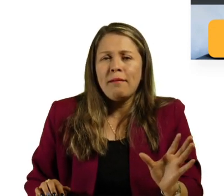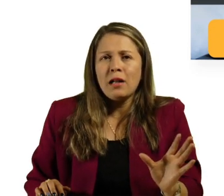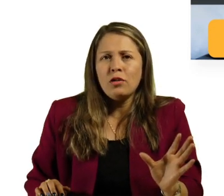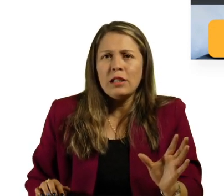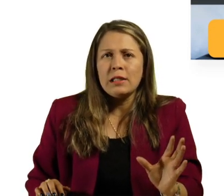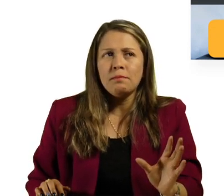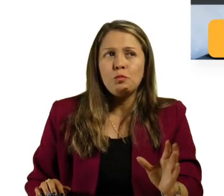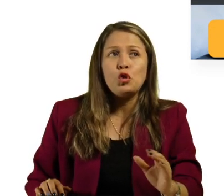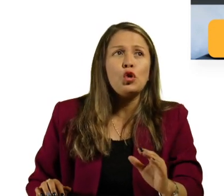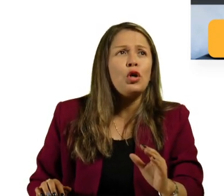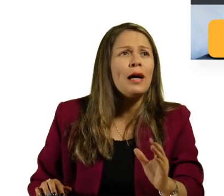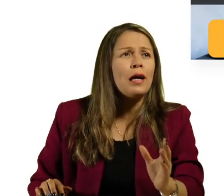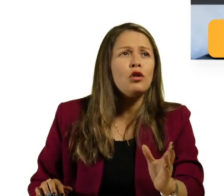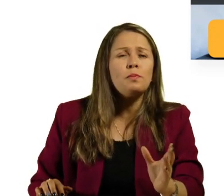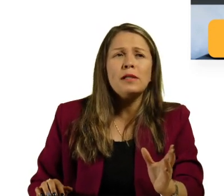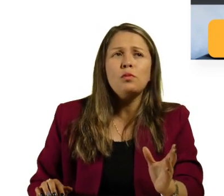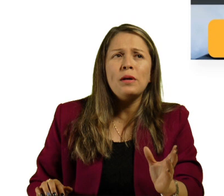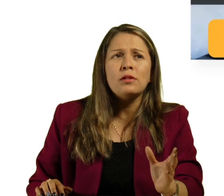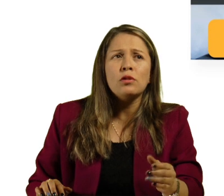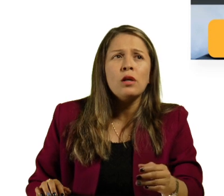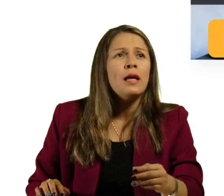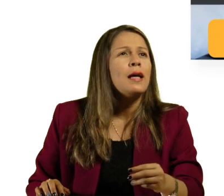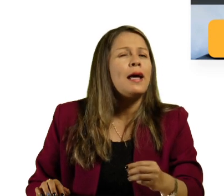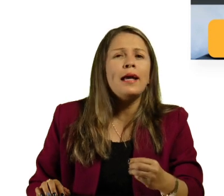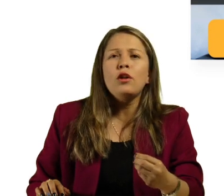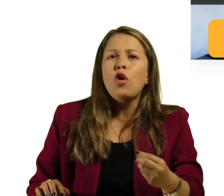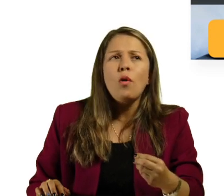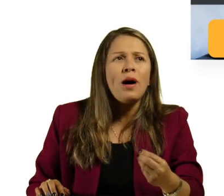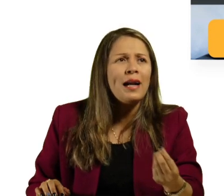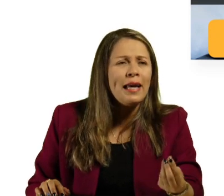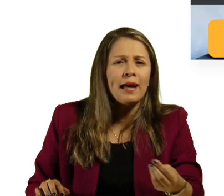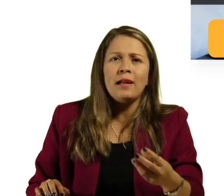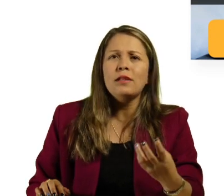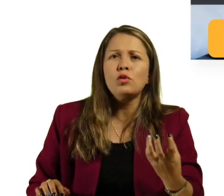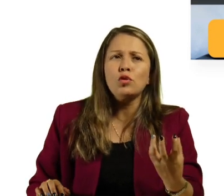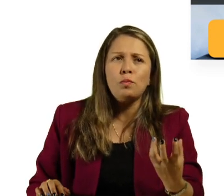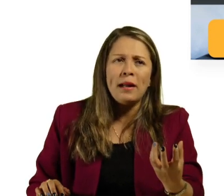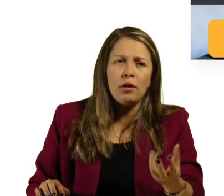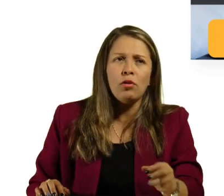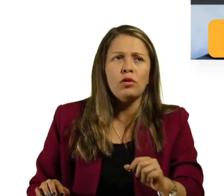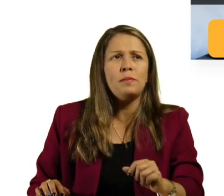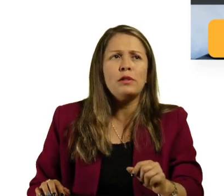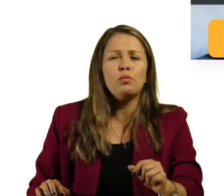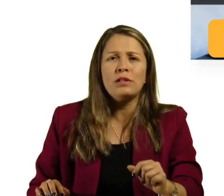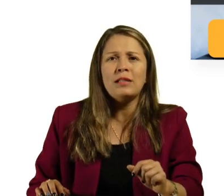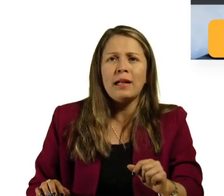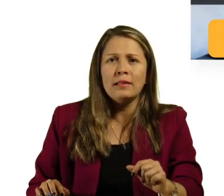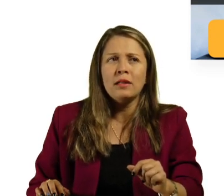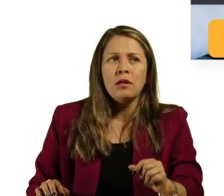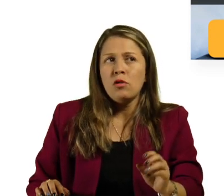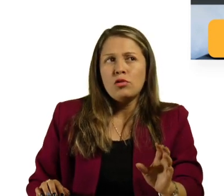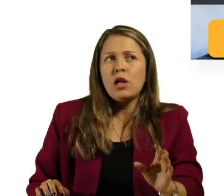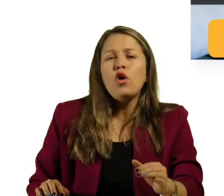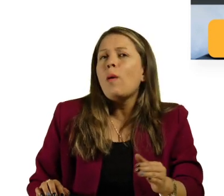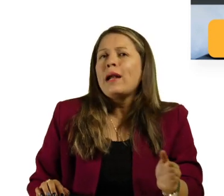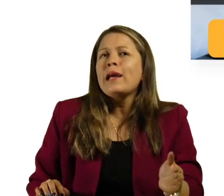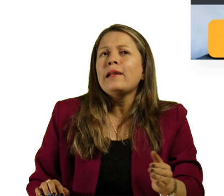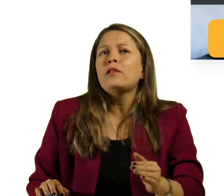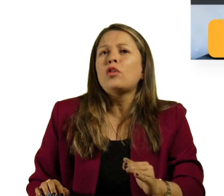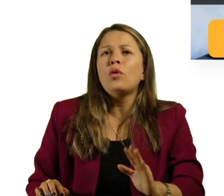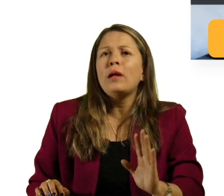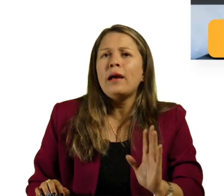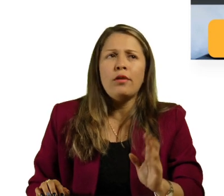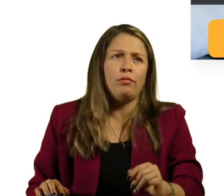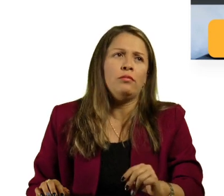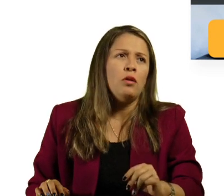misma palabra lo dice, son aquellos presupuestos que no varían en sus periodos presupuestales, o sea, no varían